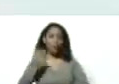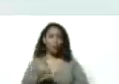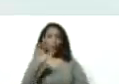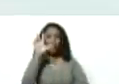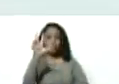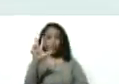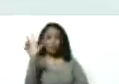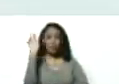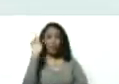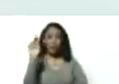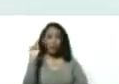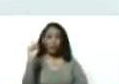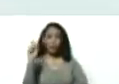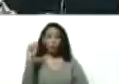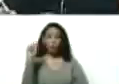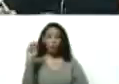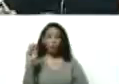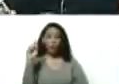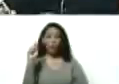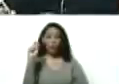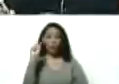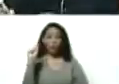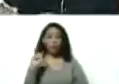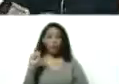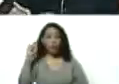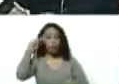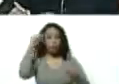tres R.NETs rumbo al 2030,